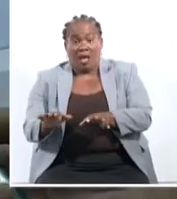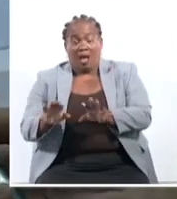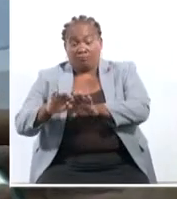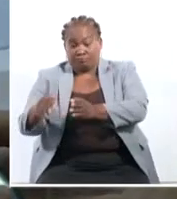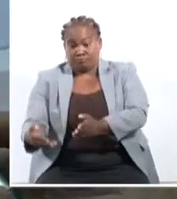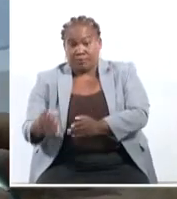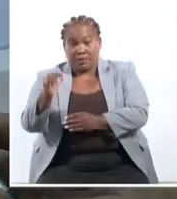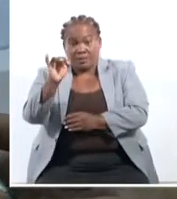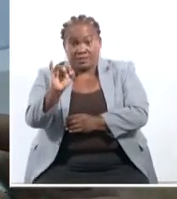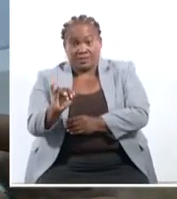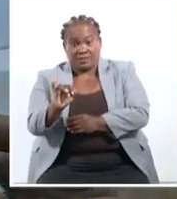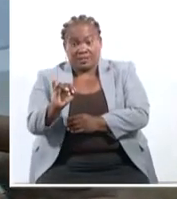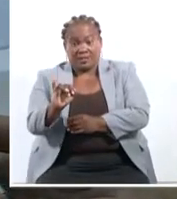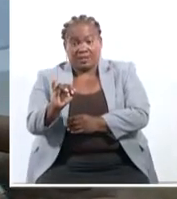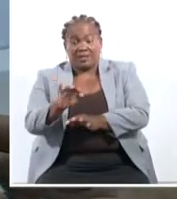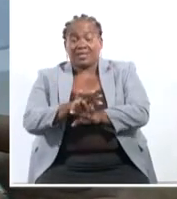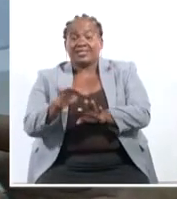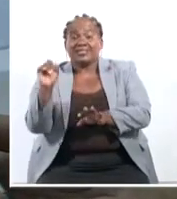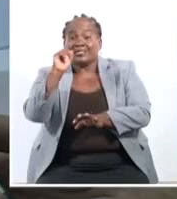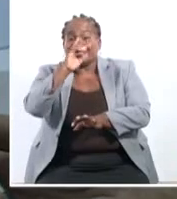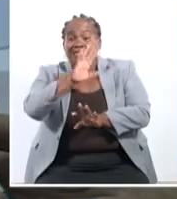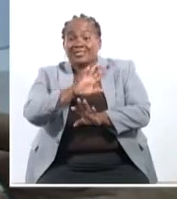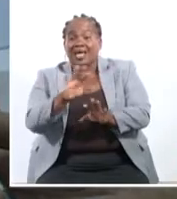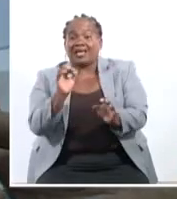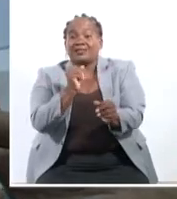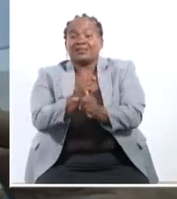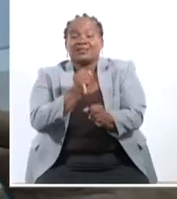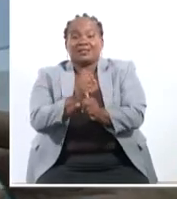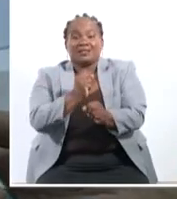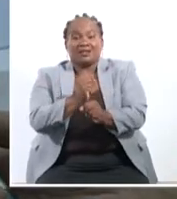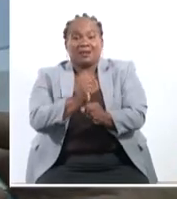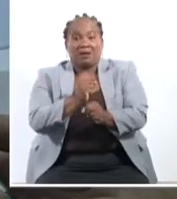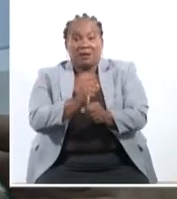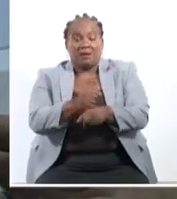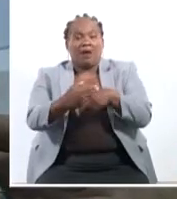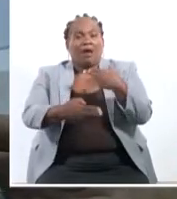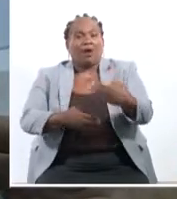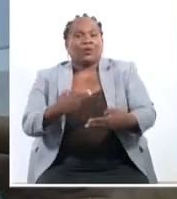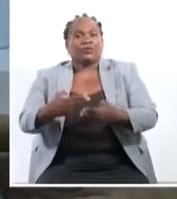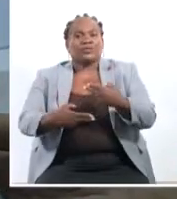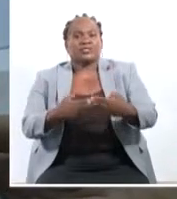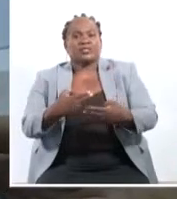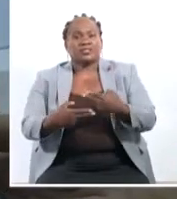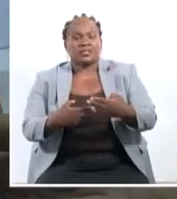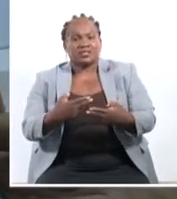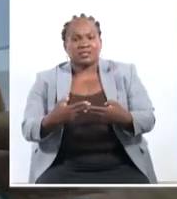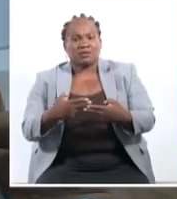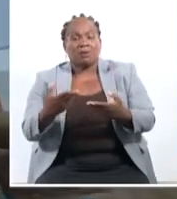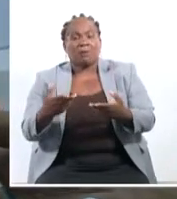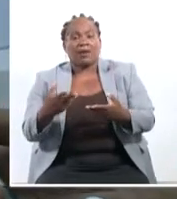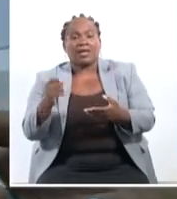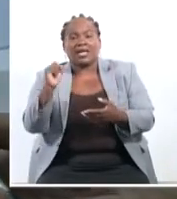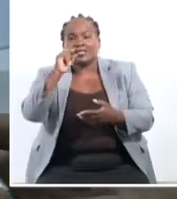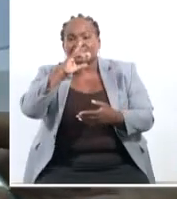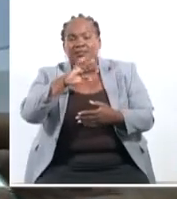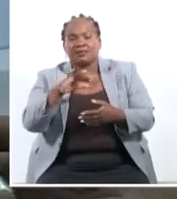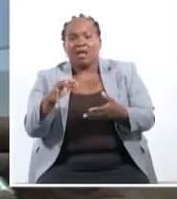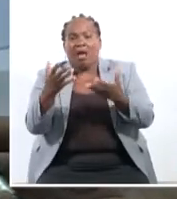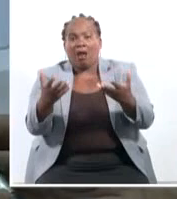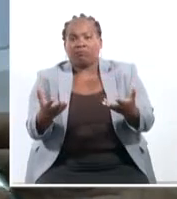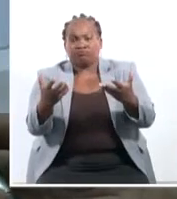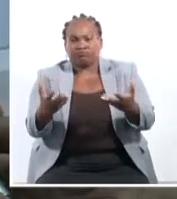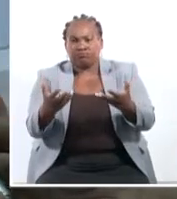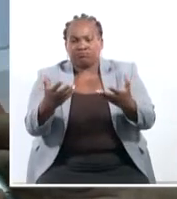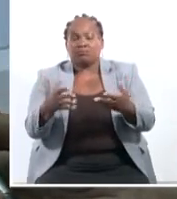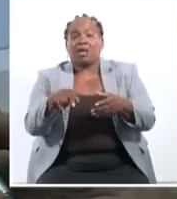tenemos, ya están terminando ya los trabajos que se estaba haciendo para completar la carga de la unidad. Esta es una unidad